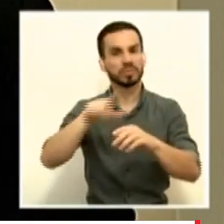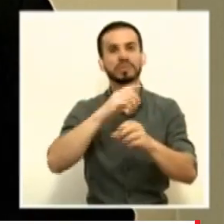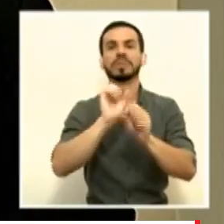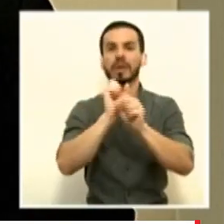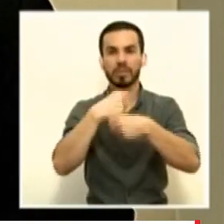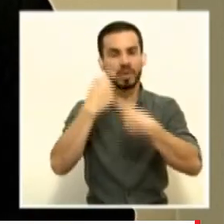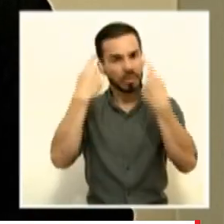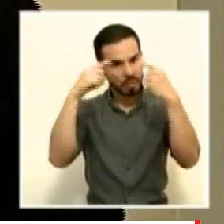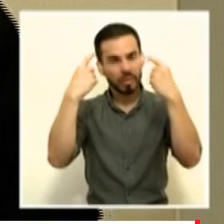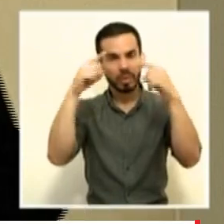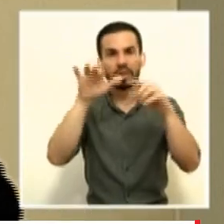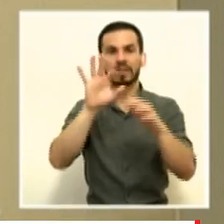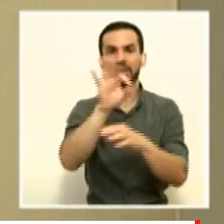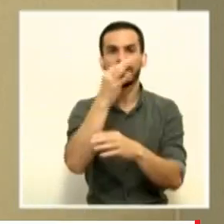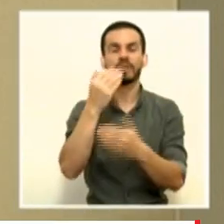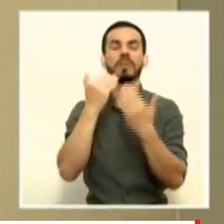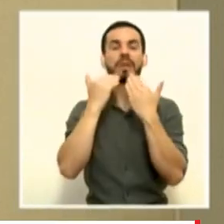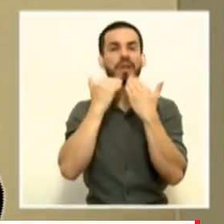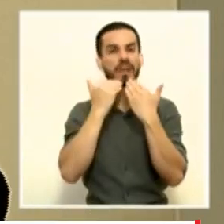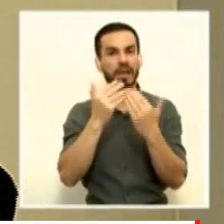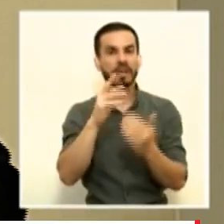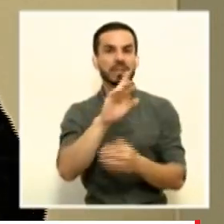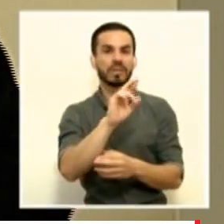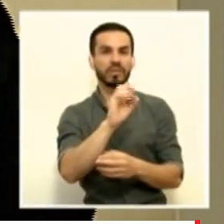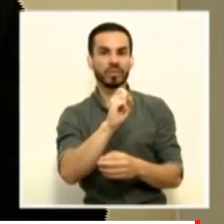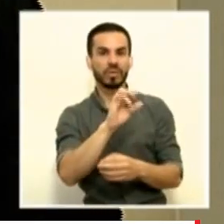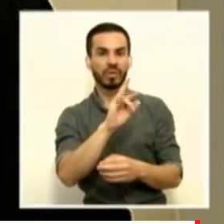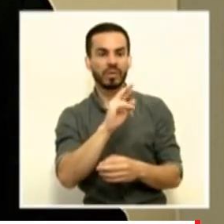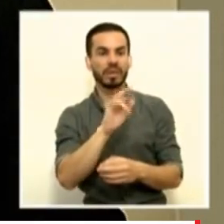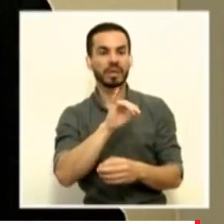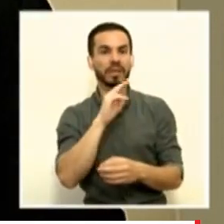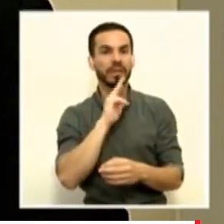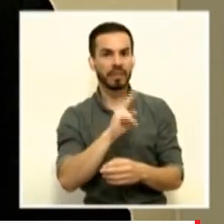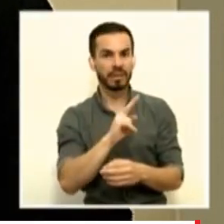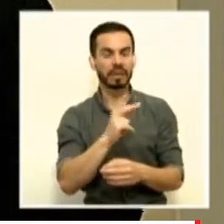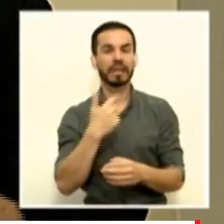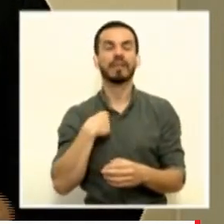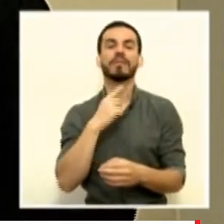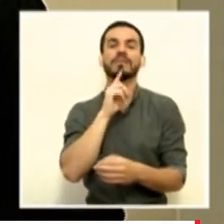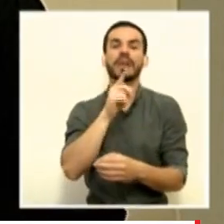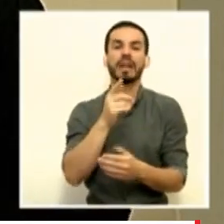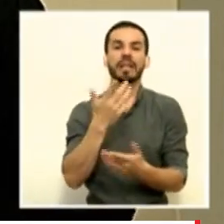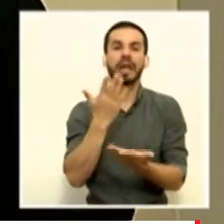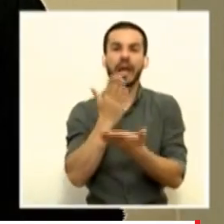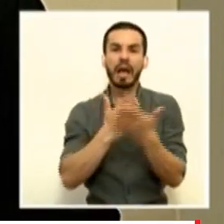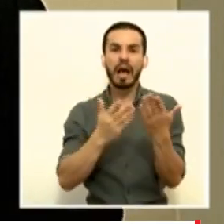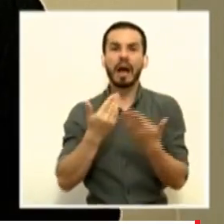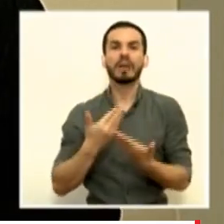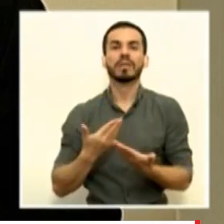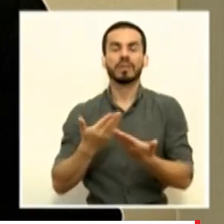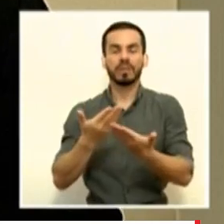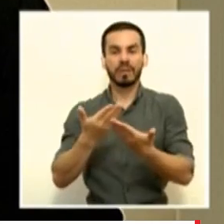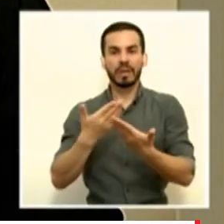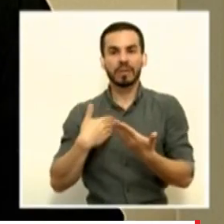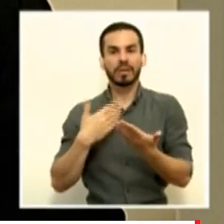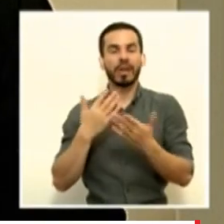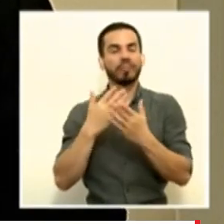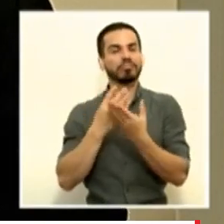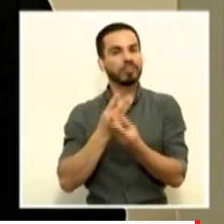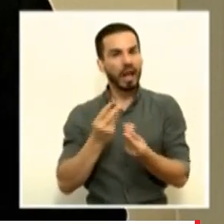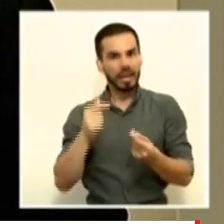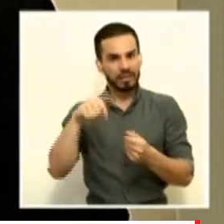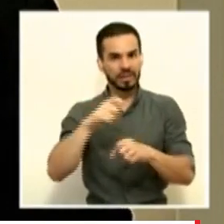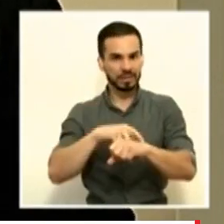haciendo y lo estamos logrando de esta forma. Muchas gracias, don Roger, de verdad, en realidad es algo que nos da un respiro en estos